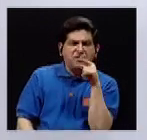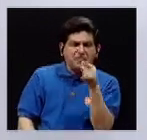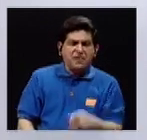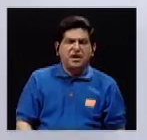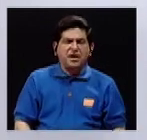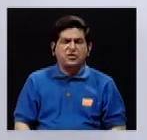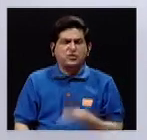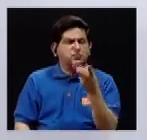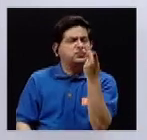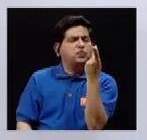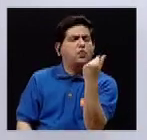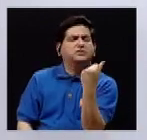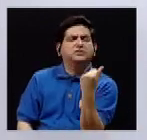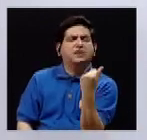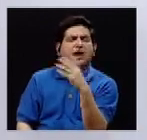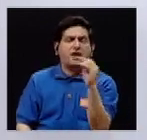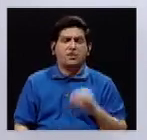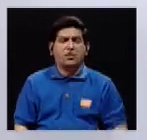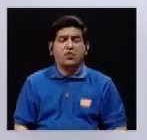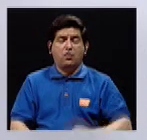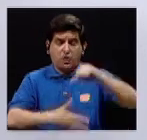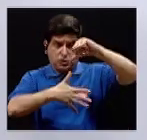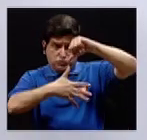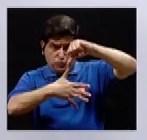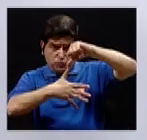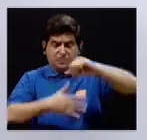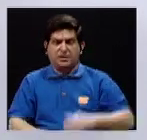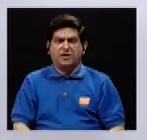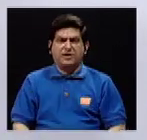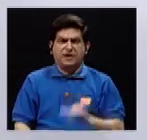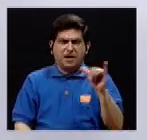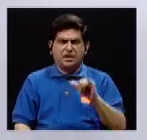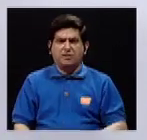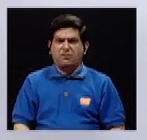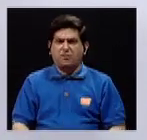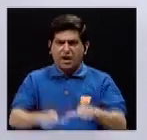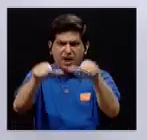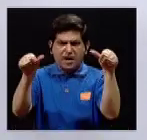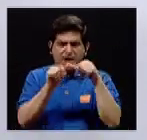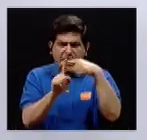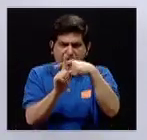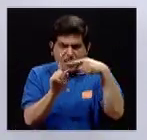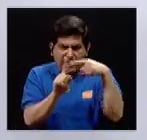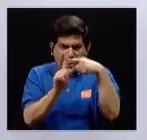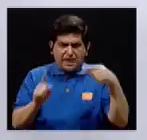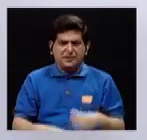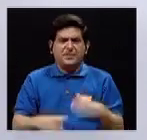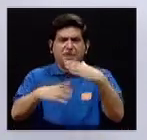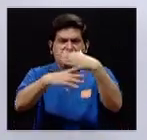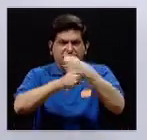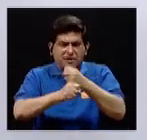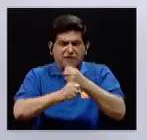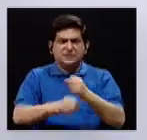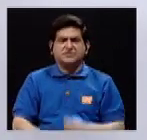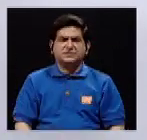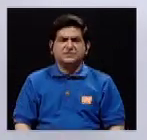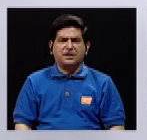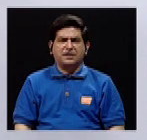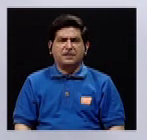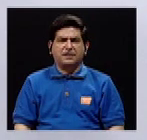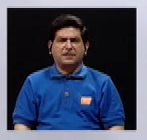se hacían los conteos o en Suramérica incluso aquí en en el área intermedia habían hecho una